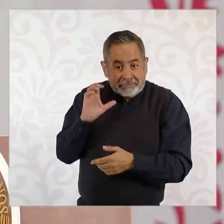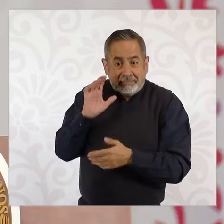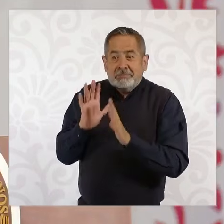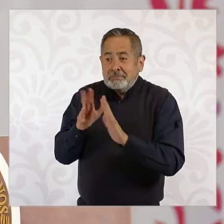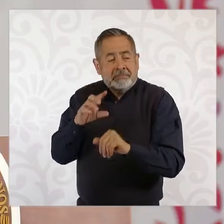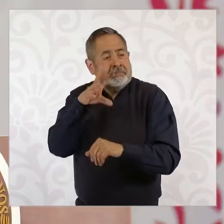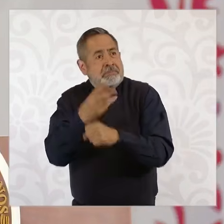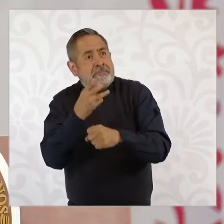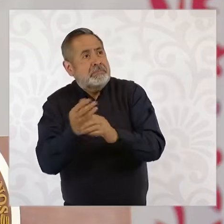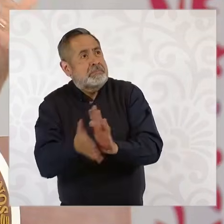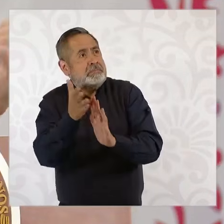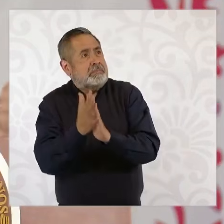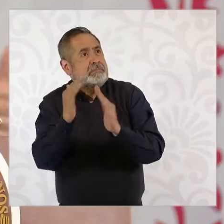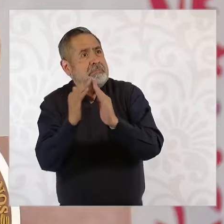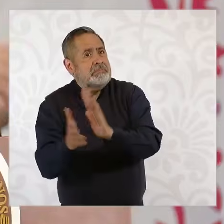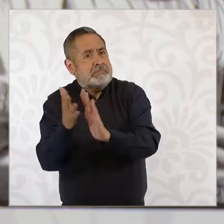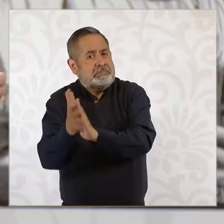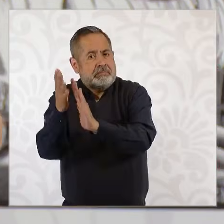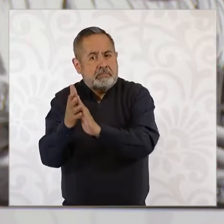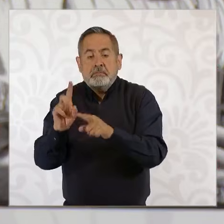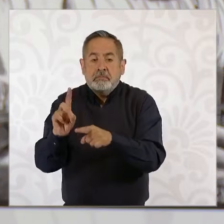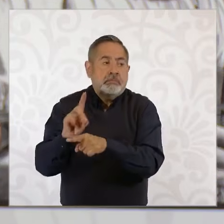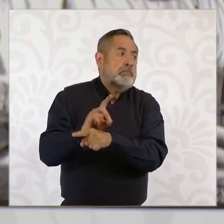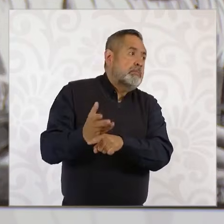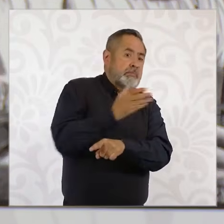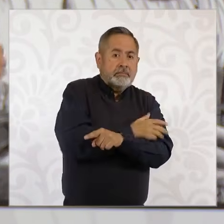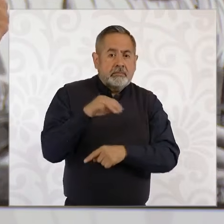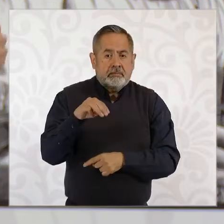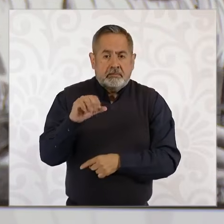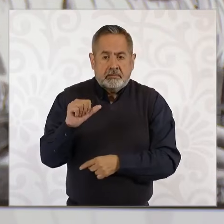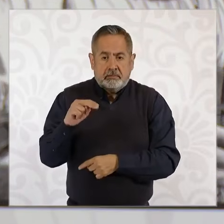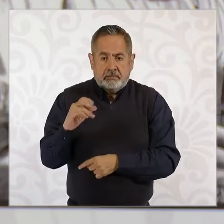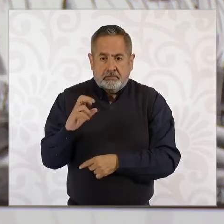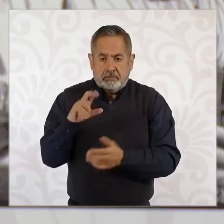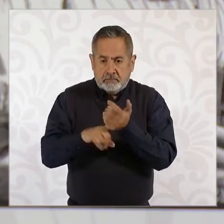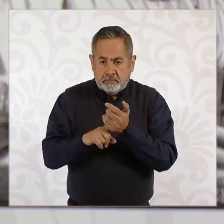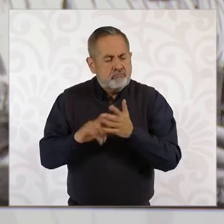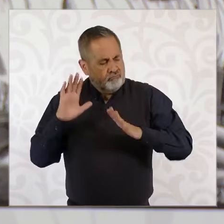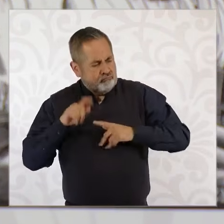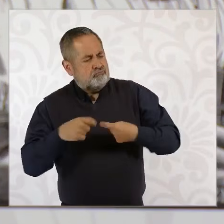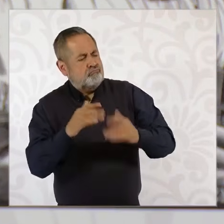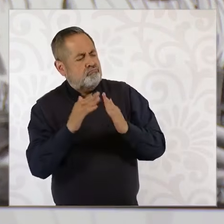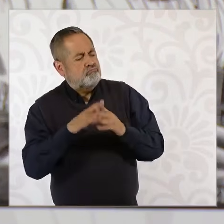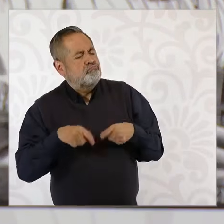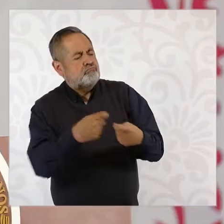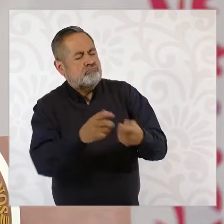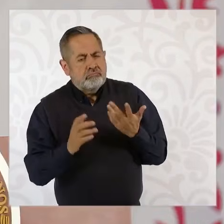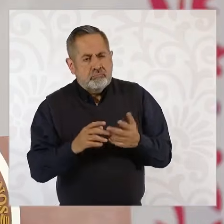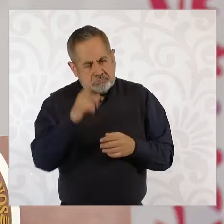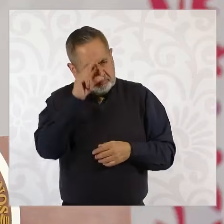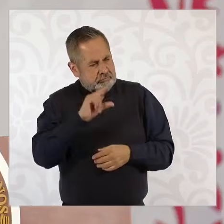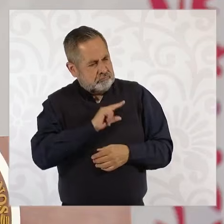del metro, que venían desde Mancera, nosotros ya no las pudimos terminar y Clara las está terminando, una vivienda